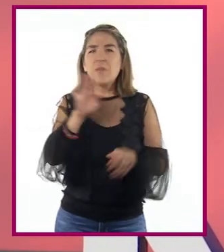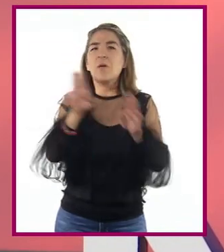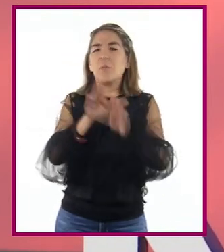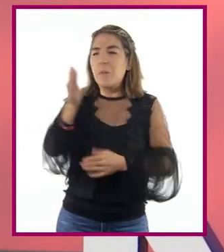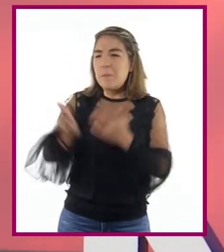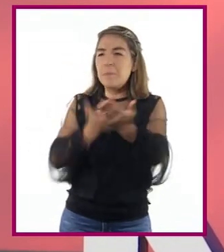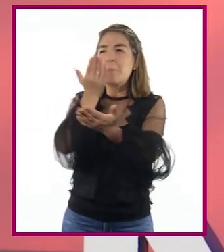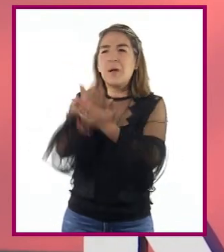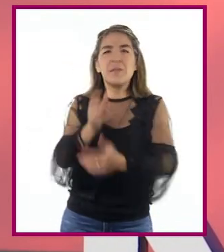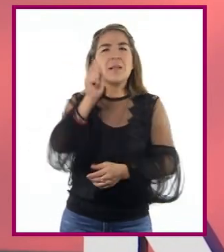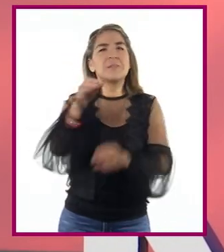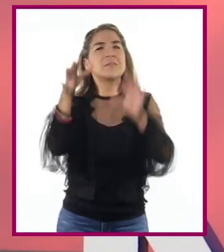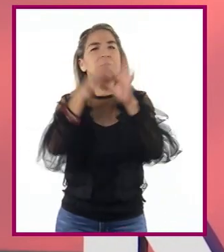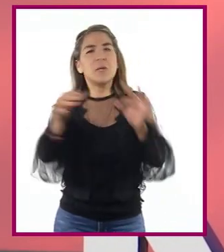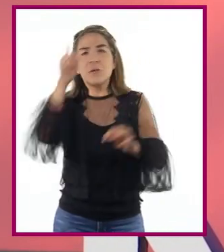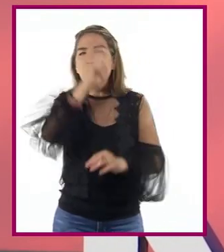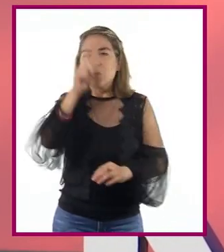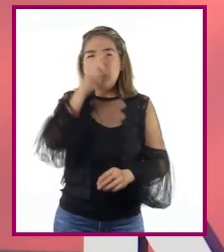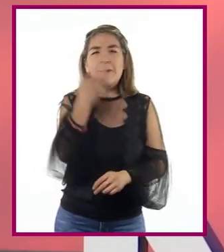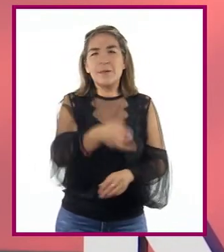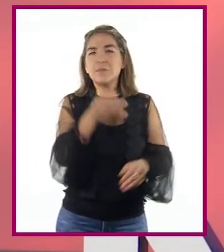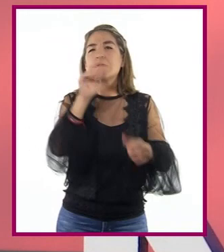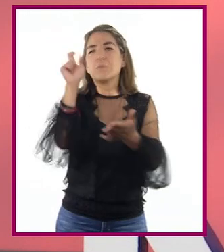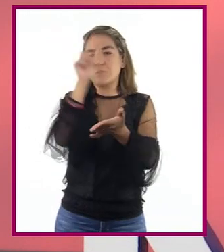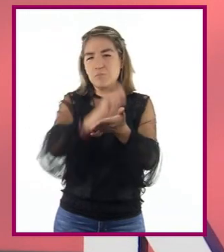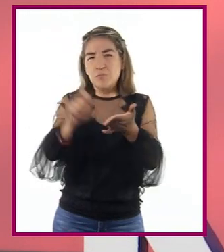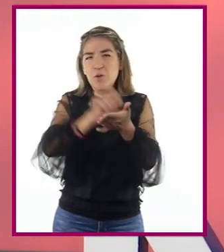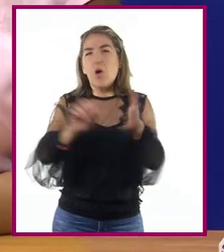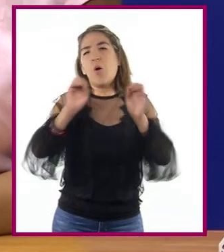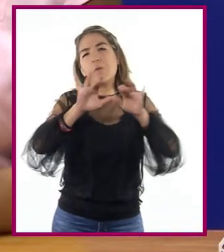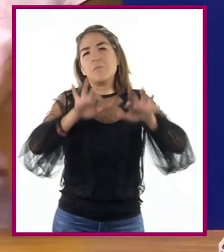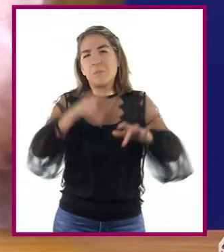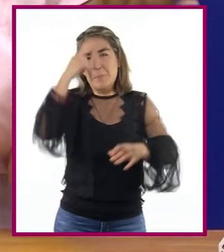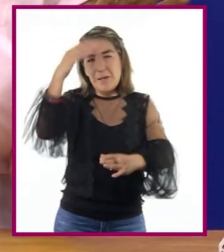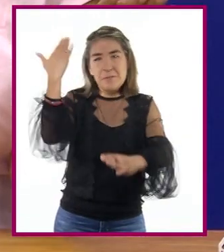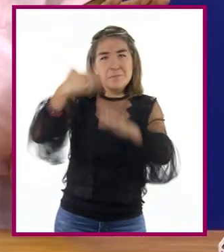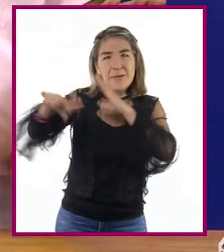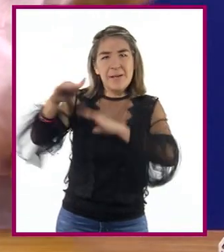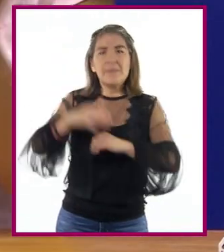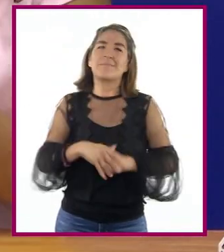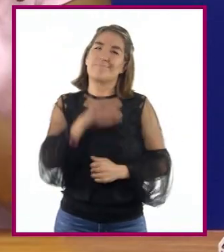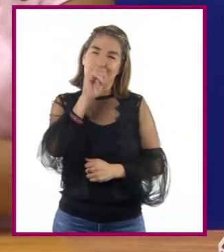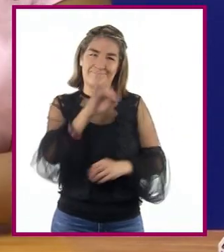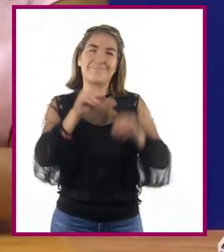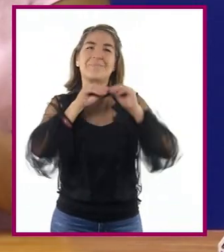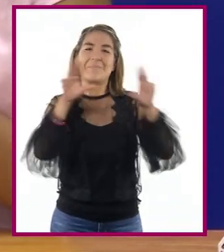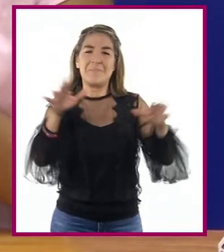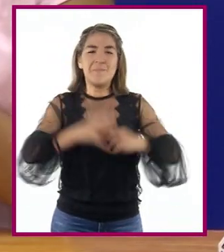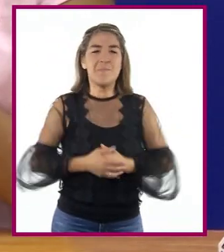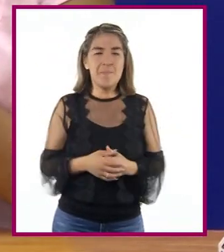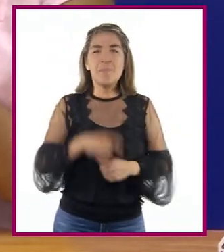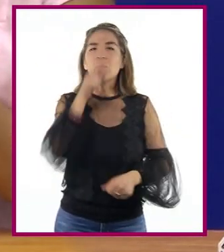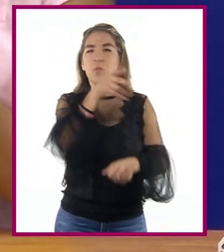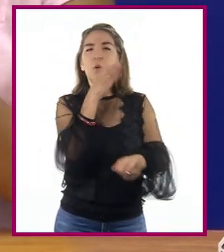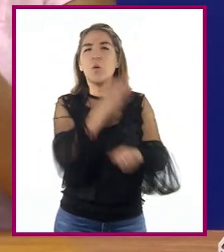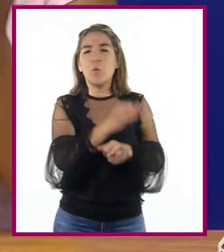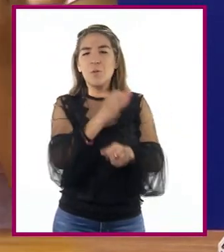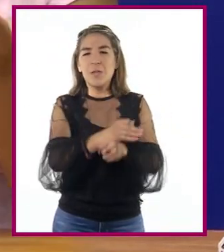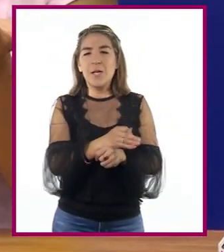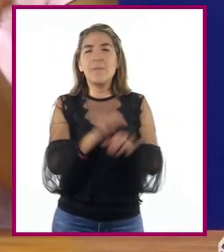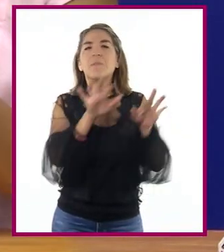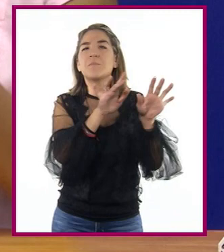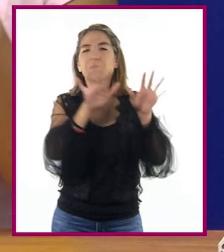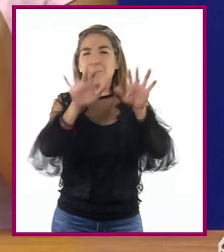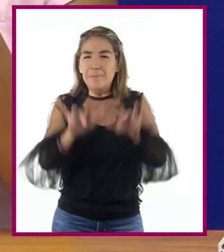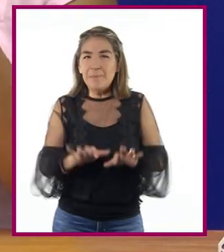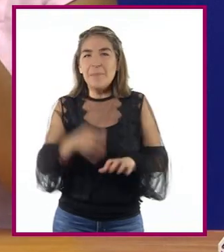o hacer una aclaración por escrito empleando uno de estos textos? Por supuesto que sí. ¿Te parece que redactemos